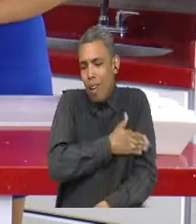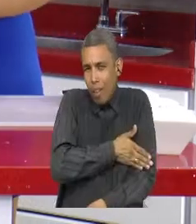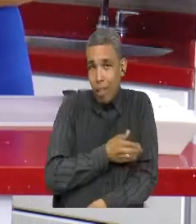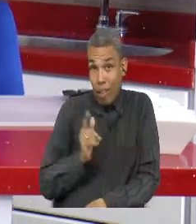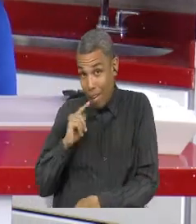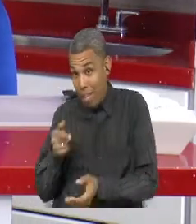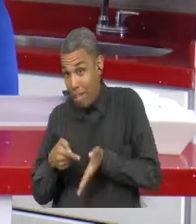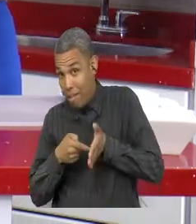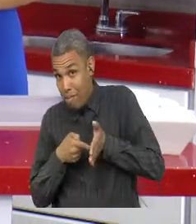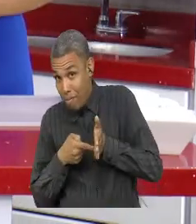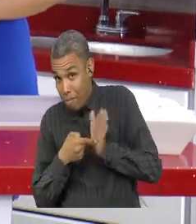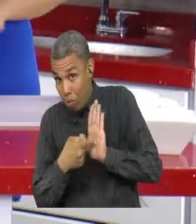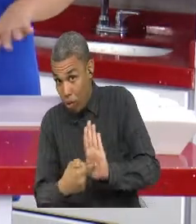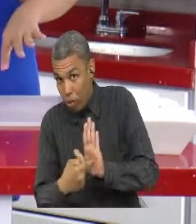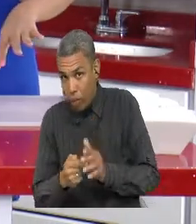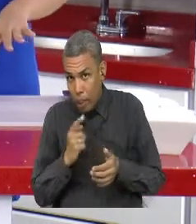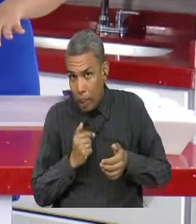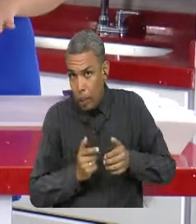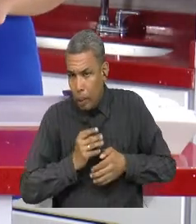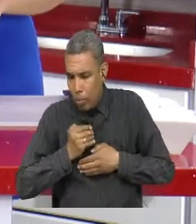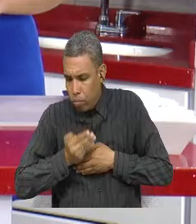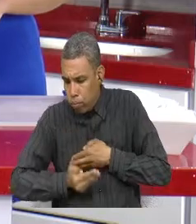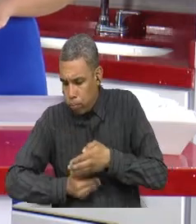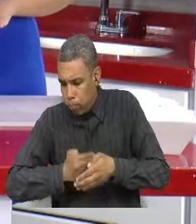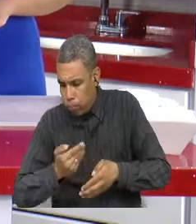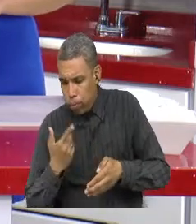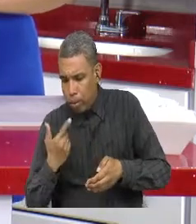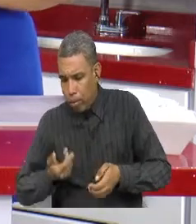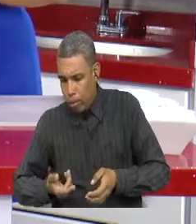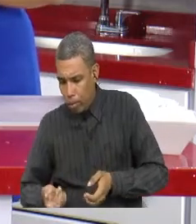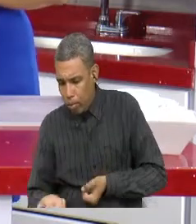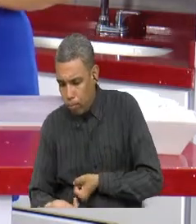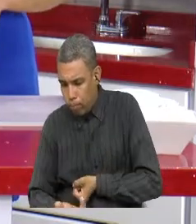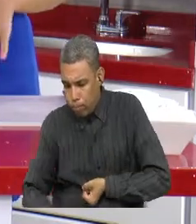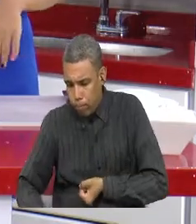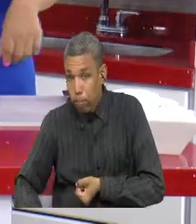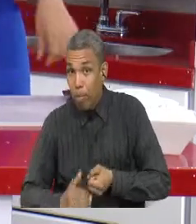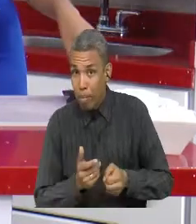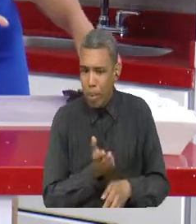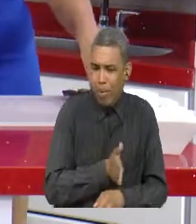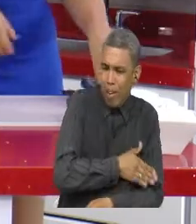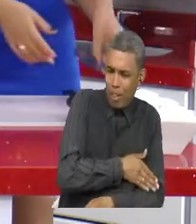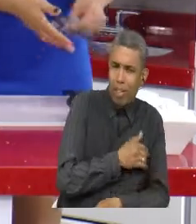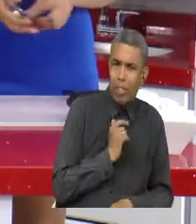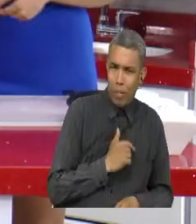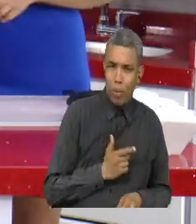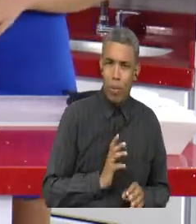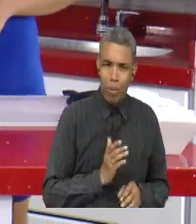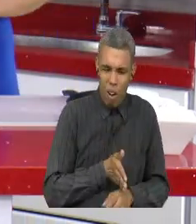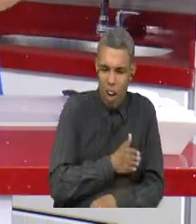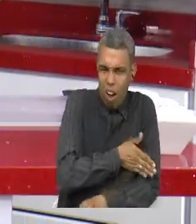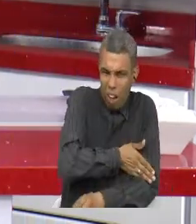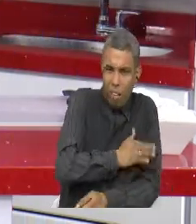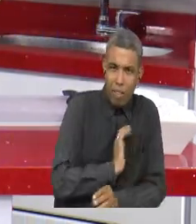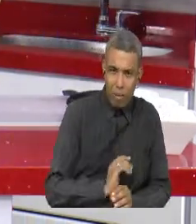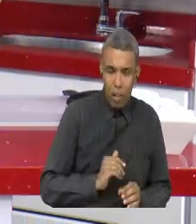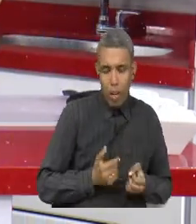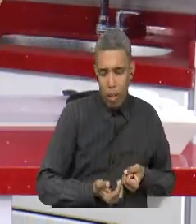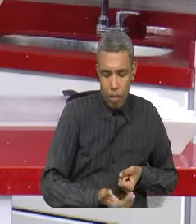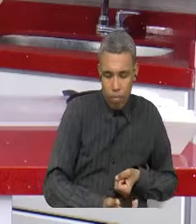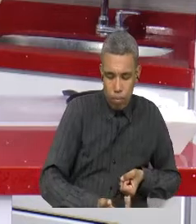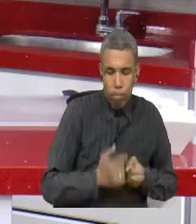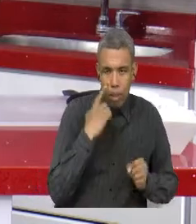algo prelisto. Yo creo que ya aquí vamos mirando acá. Aquí ya podemos voltear la pechuguita, sí, ¿no? Si quieres, tú me colaboras. Ok, esto